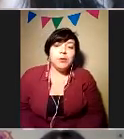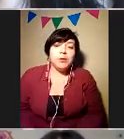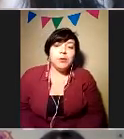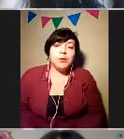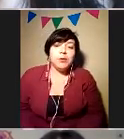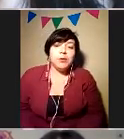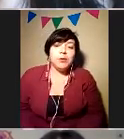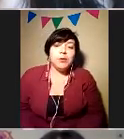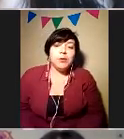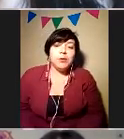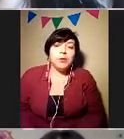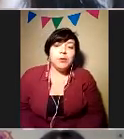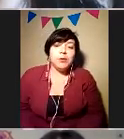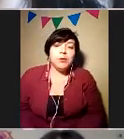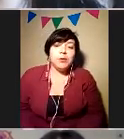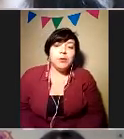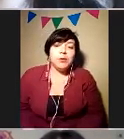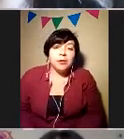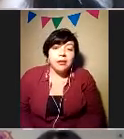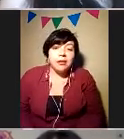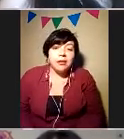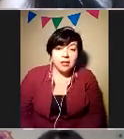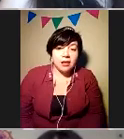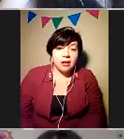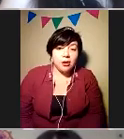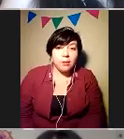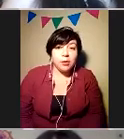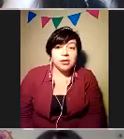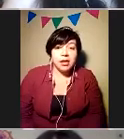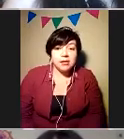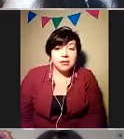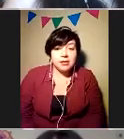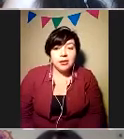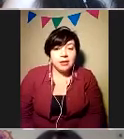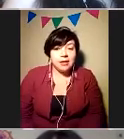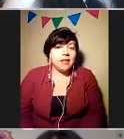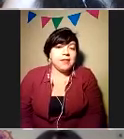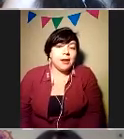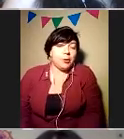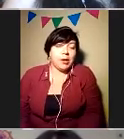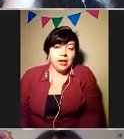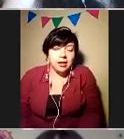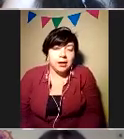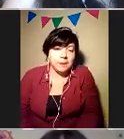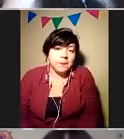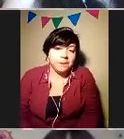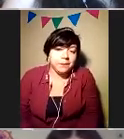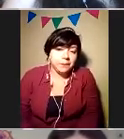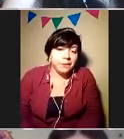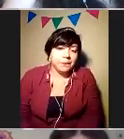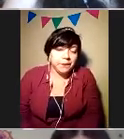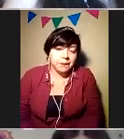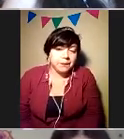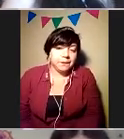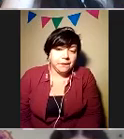un. Claro. Y recordar que la rebelión. Pero recomendado no solo desde lo plus, la diversidad corporal en general.